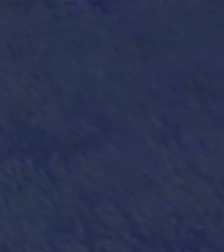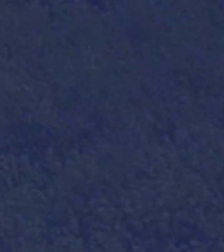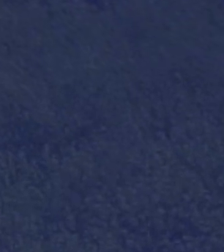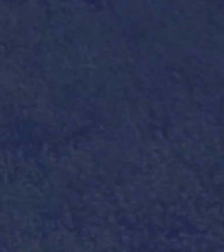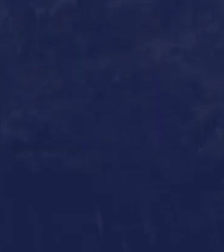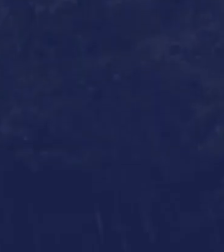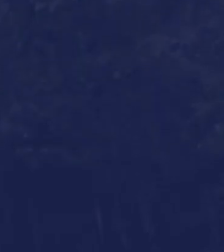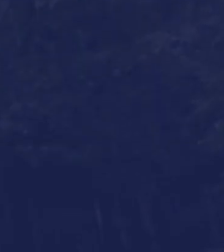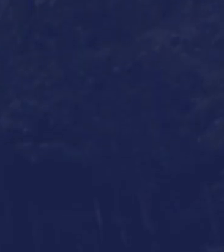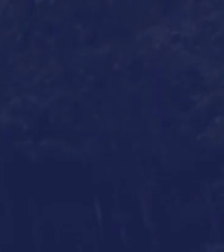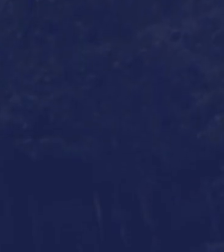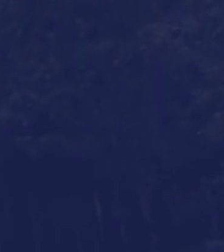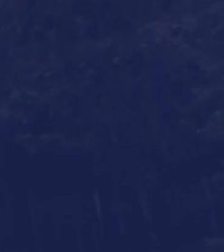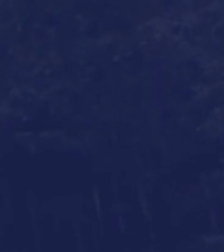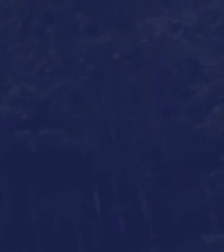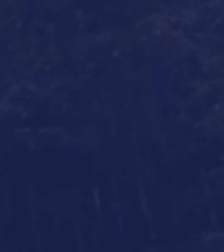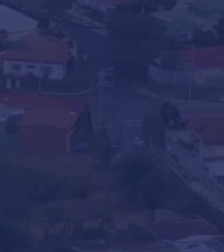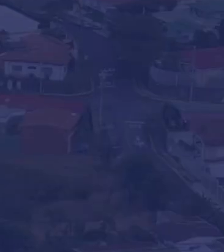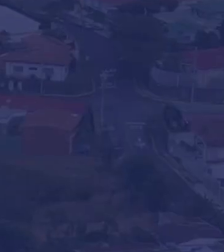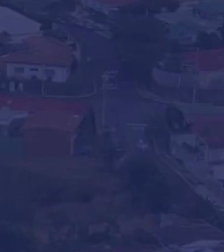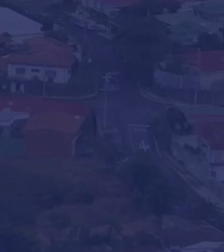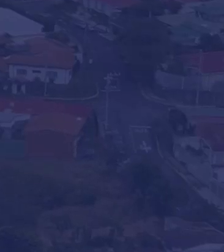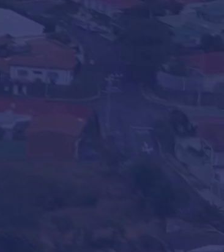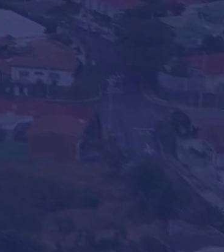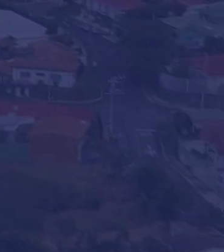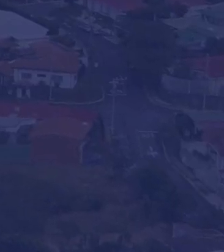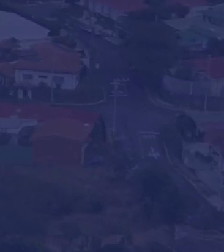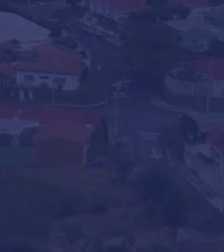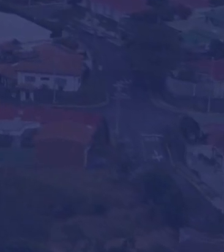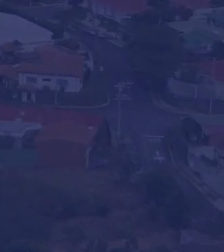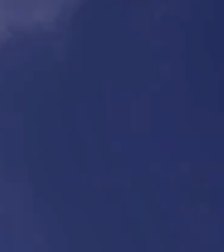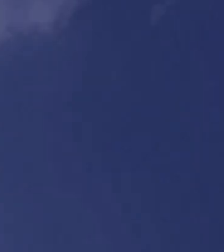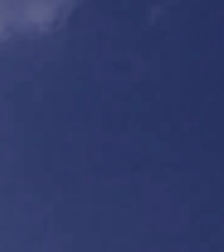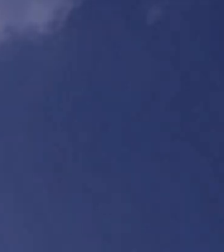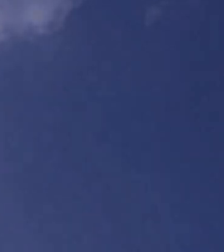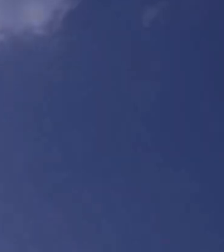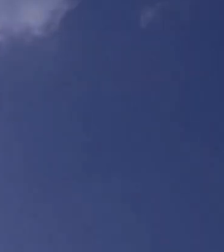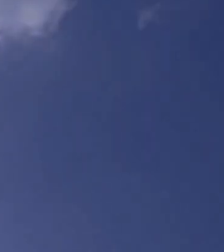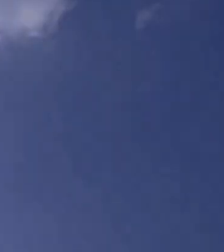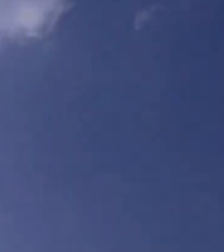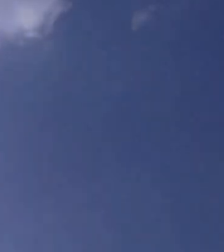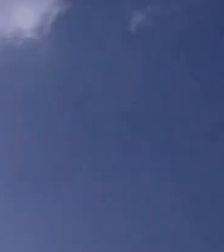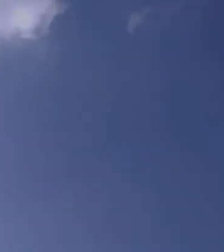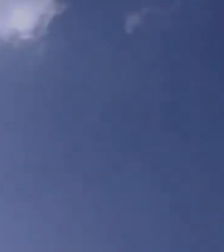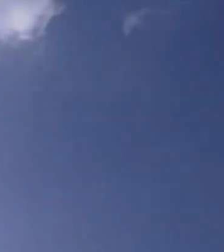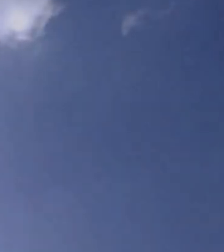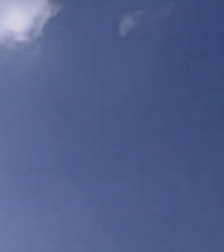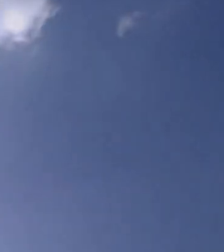propósito: que la próxima generación crezca en un país mejor.